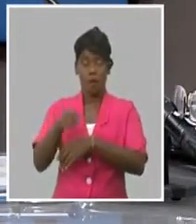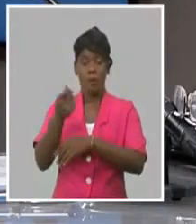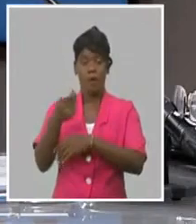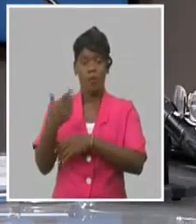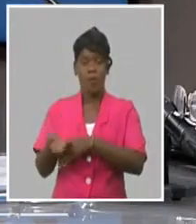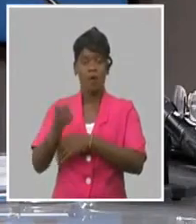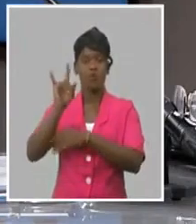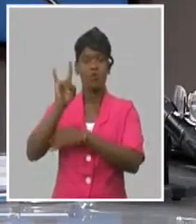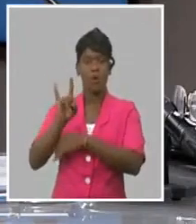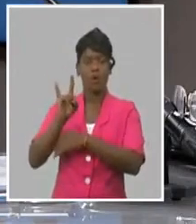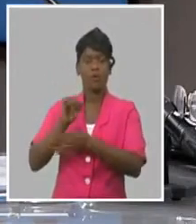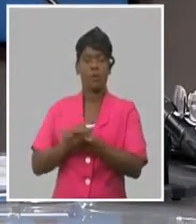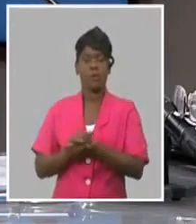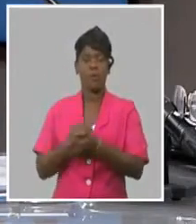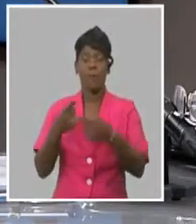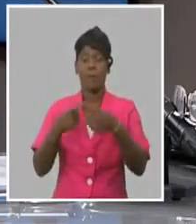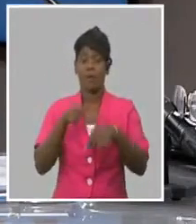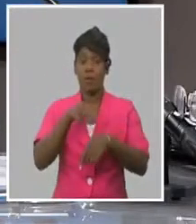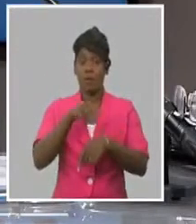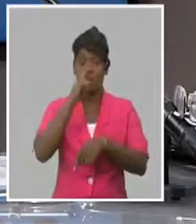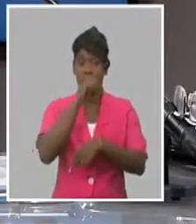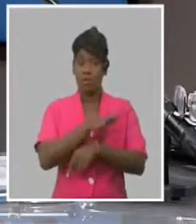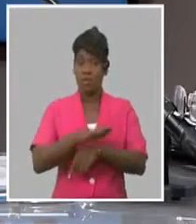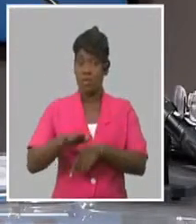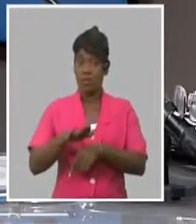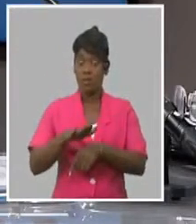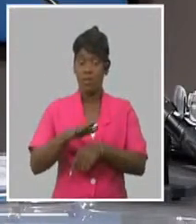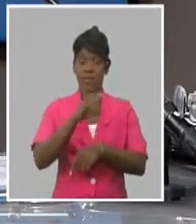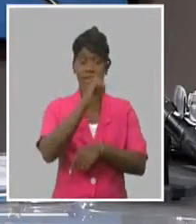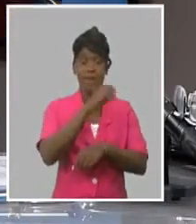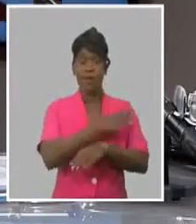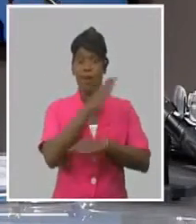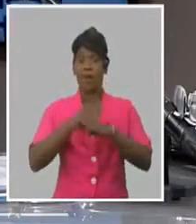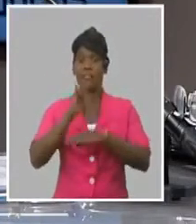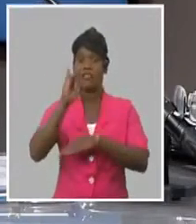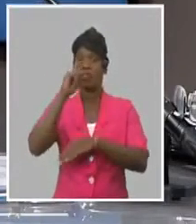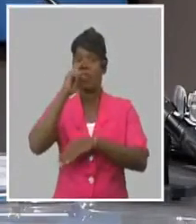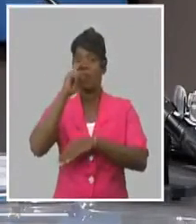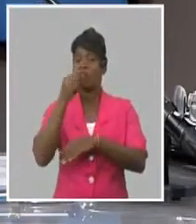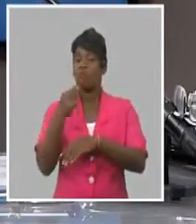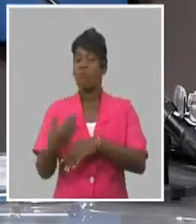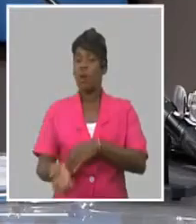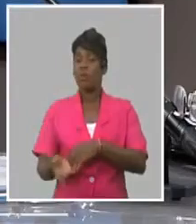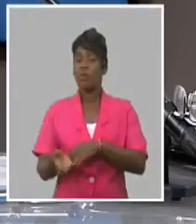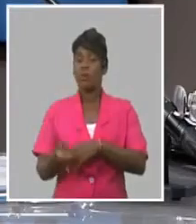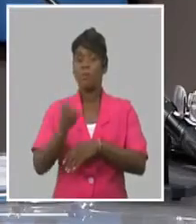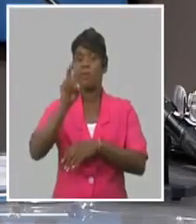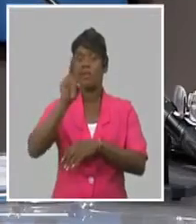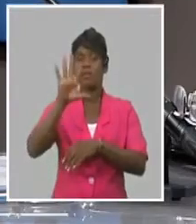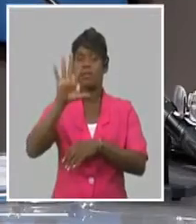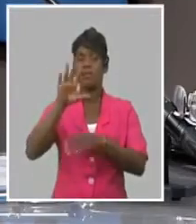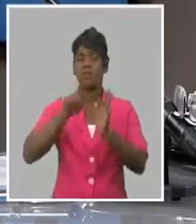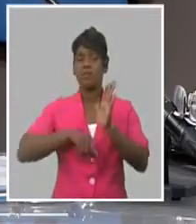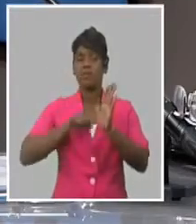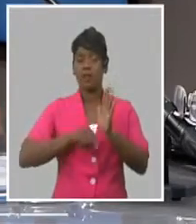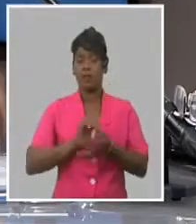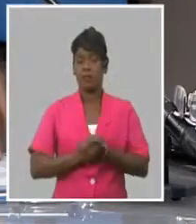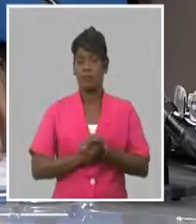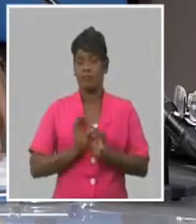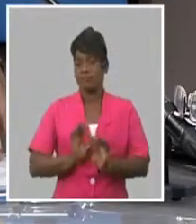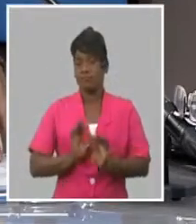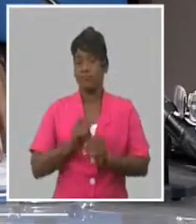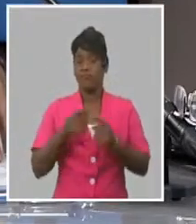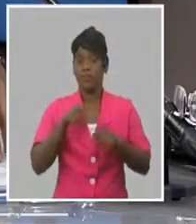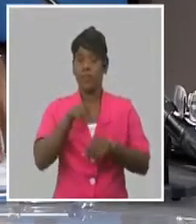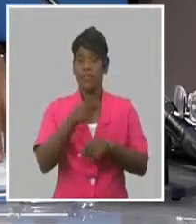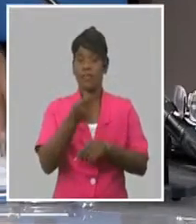Pero el litro de leche para los niños de 0 a 7 años vale 25 centavos. Entonces ya te dije, la leche, el